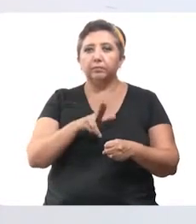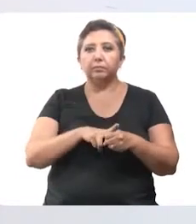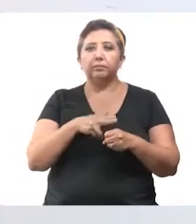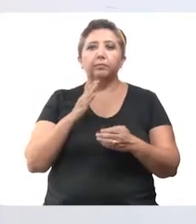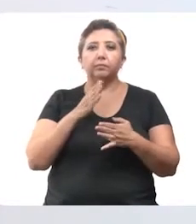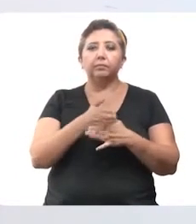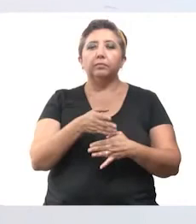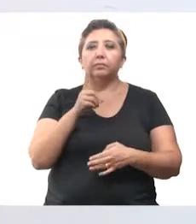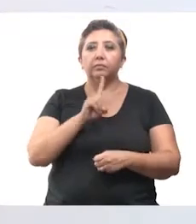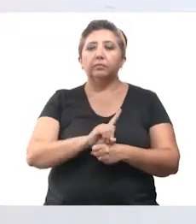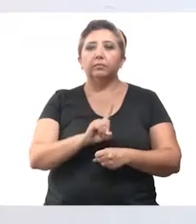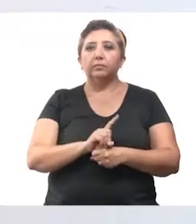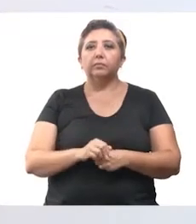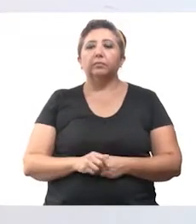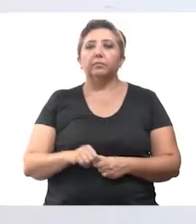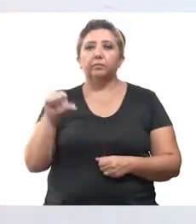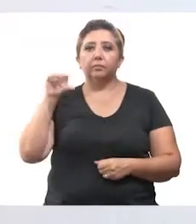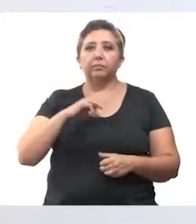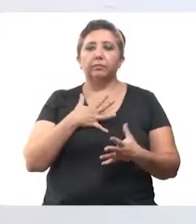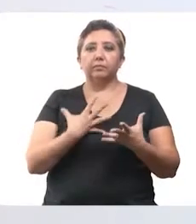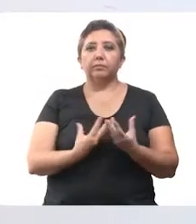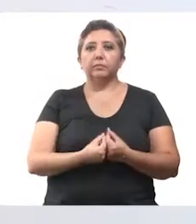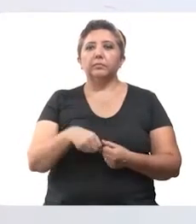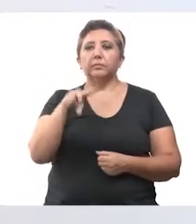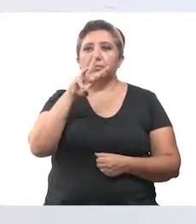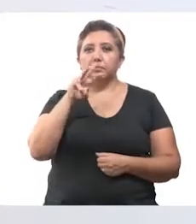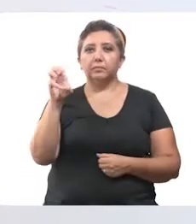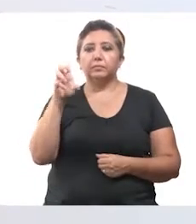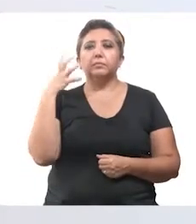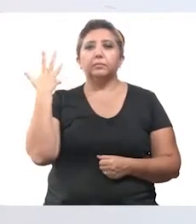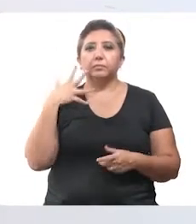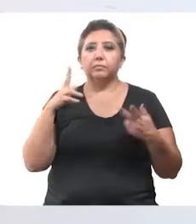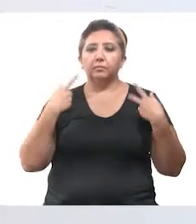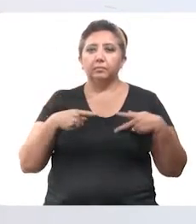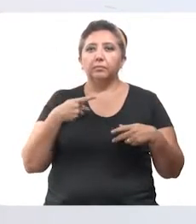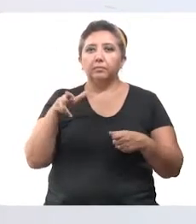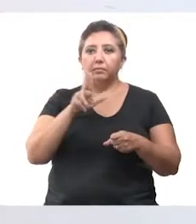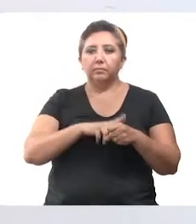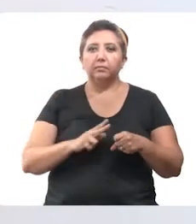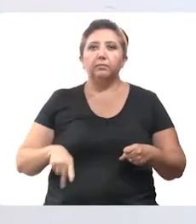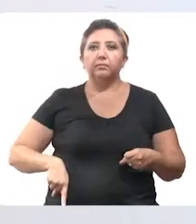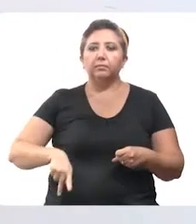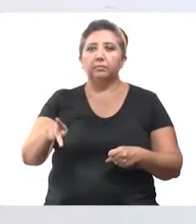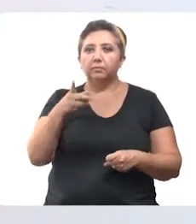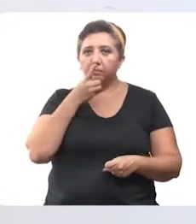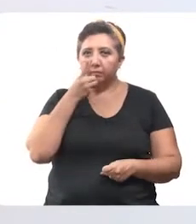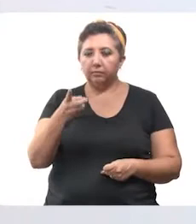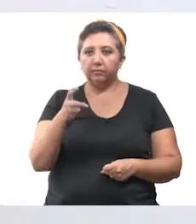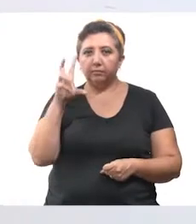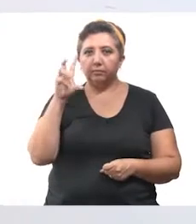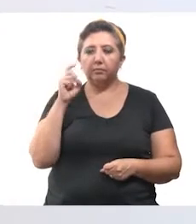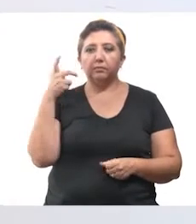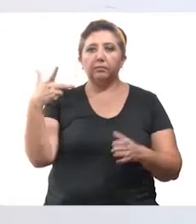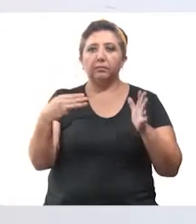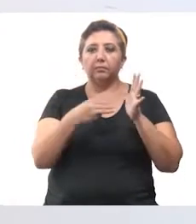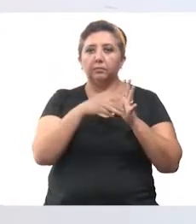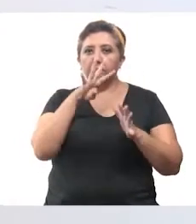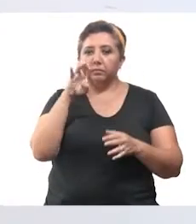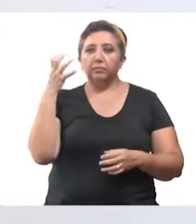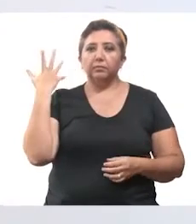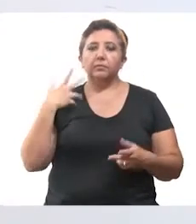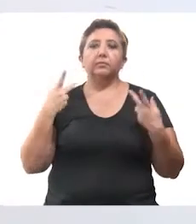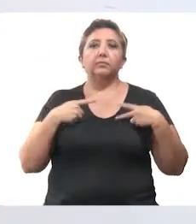hospitalaria y los ingresos diarios. El día de hoy tenemos 310 pacientes en hospitales públicos.